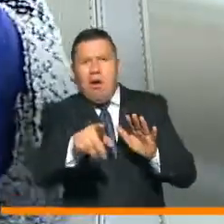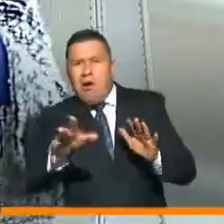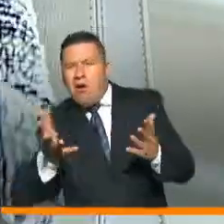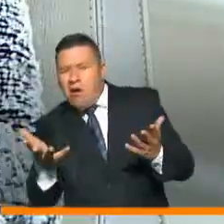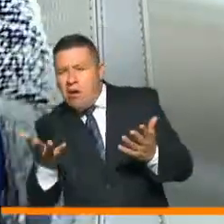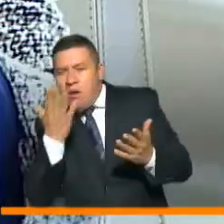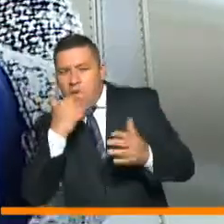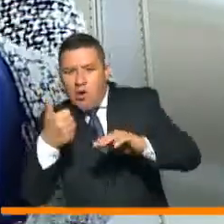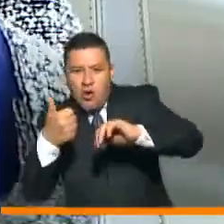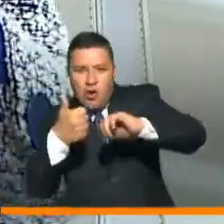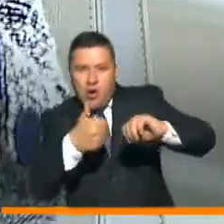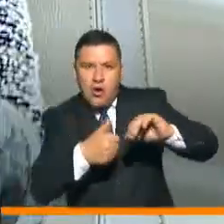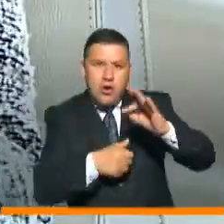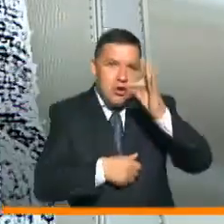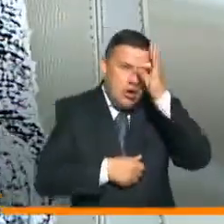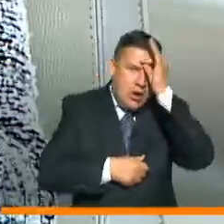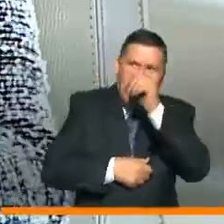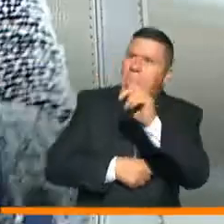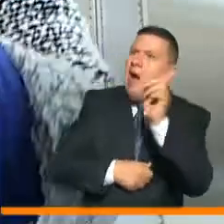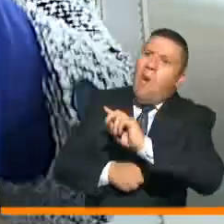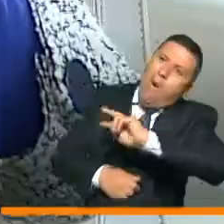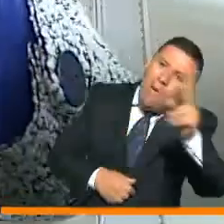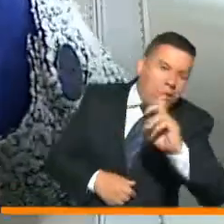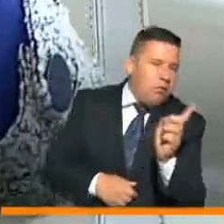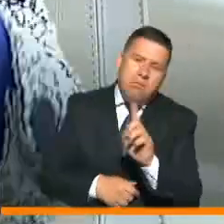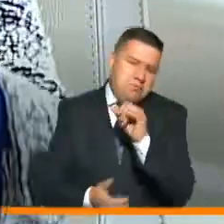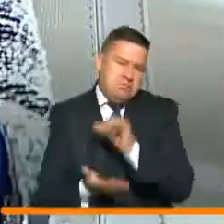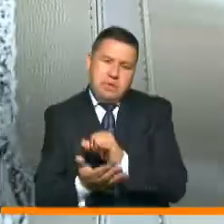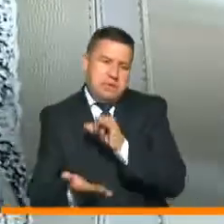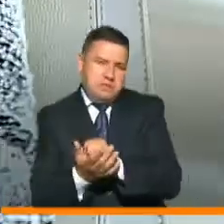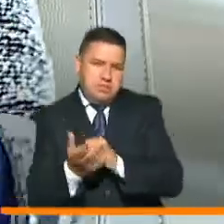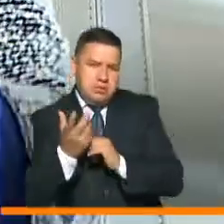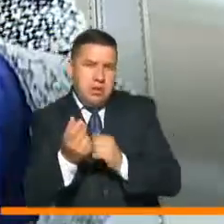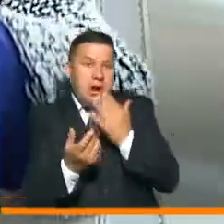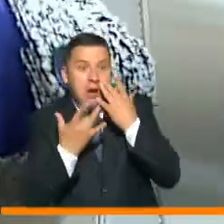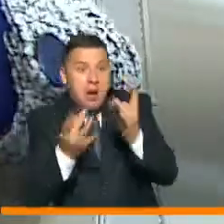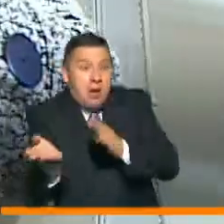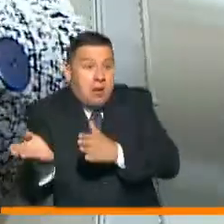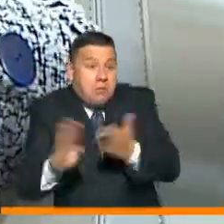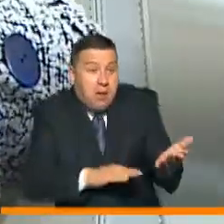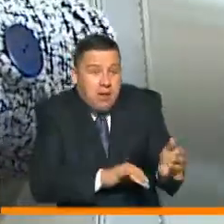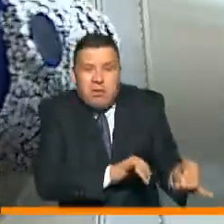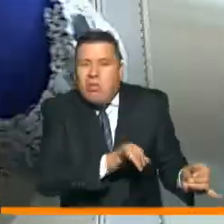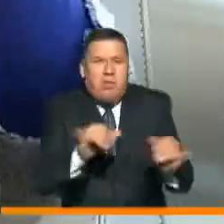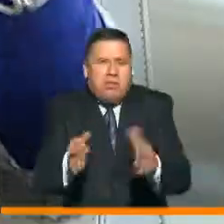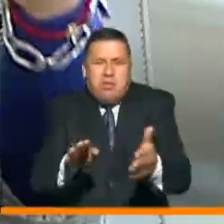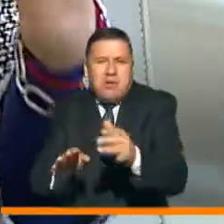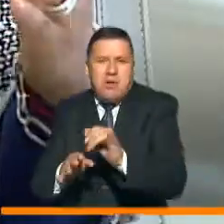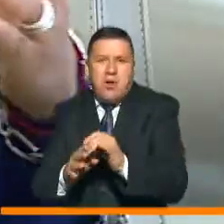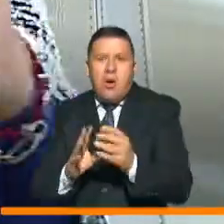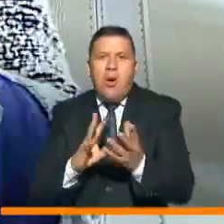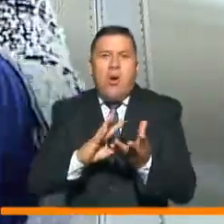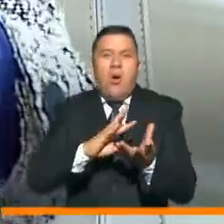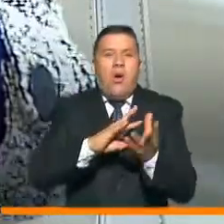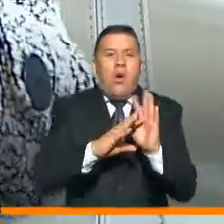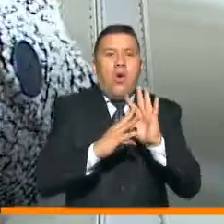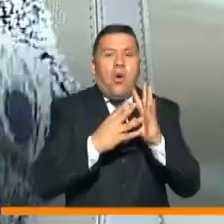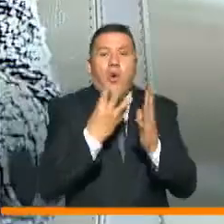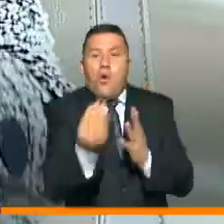un comportamiento clínico distinto, como de mayor letalidad o que se haya cambiado de grupos